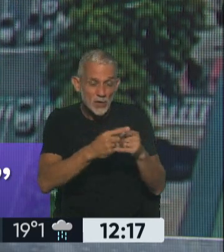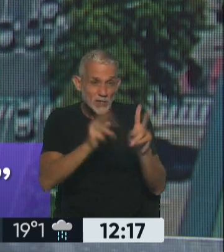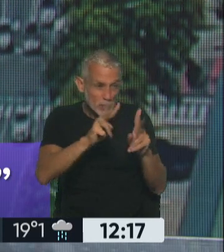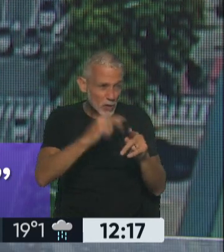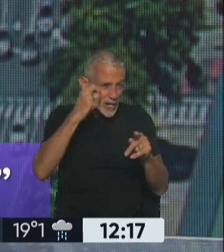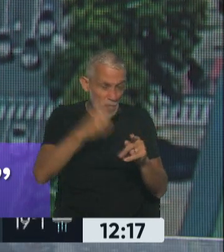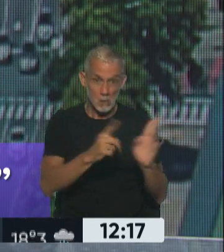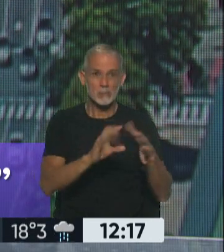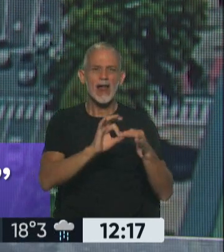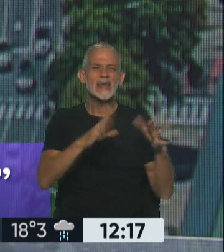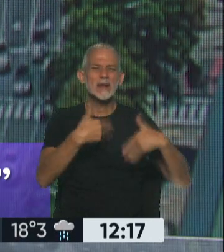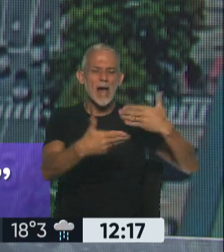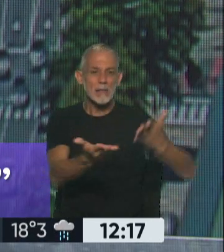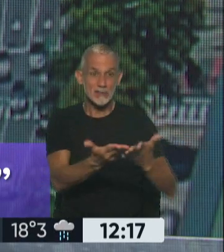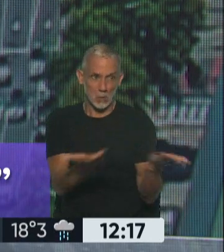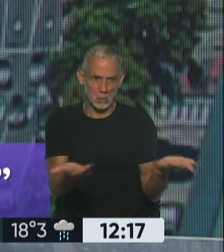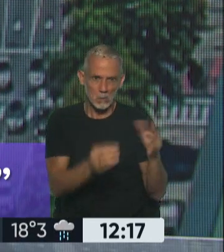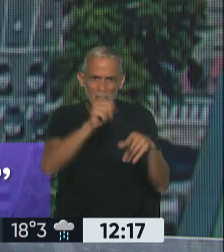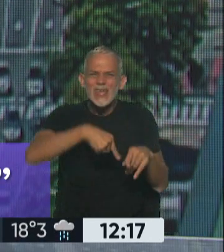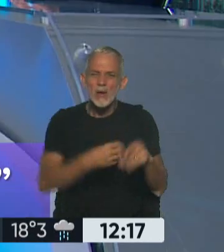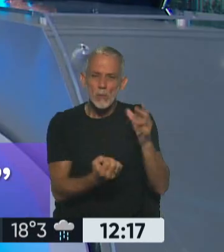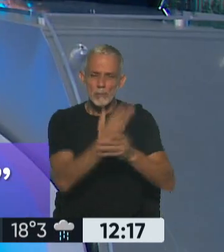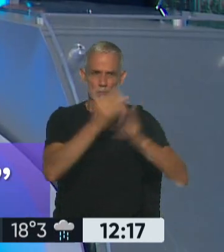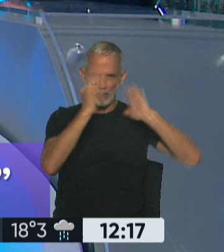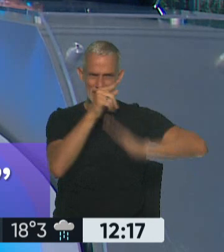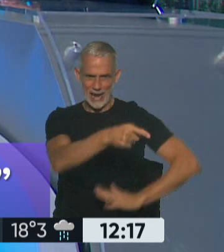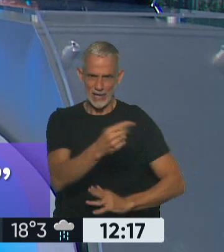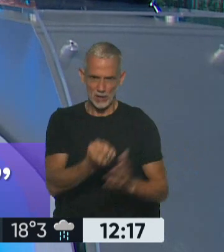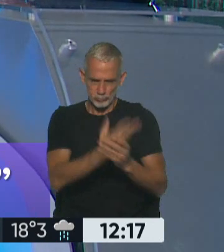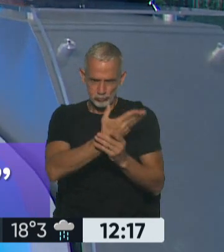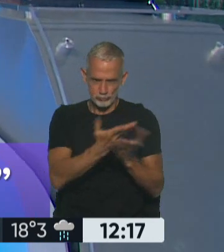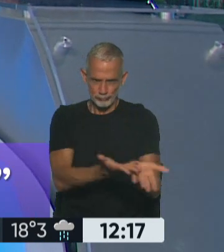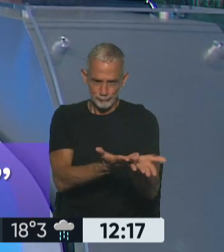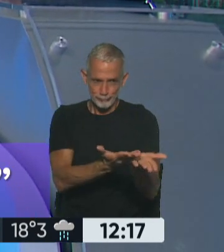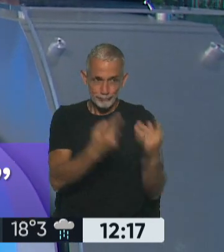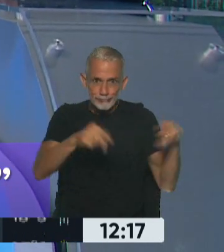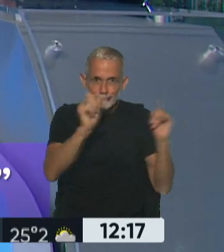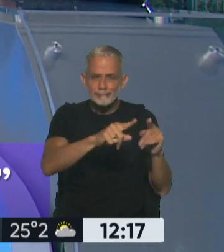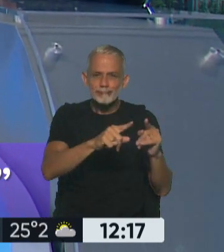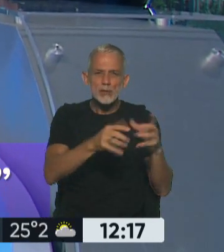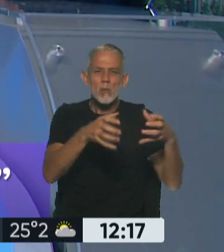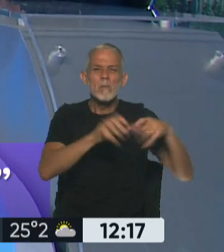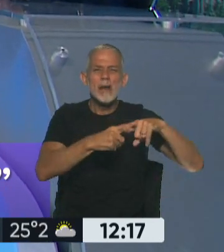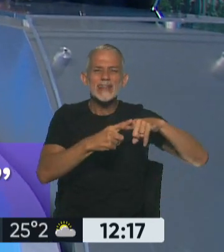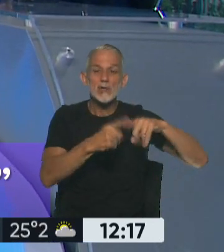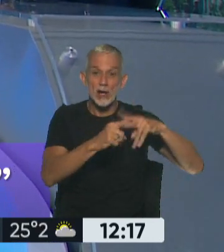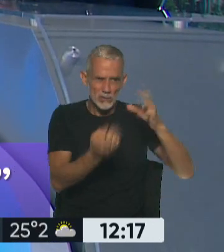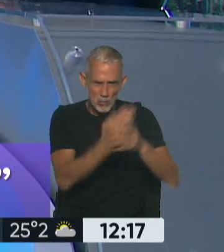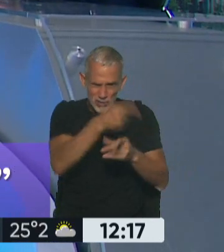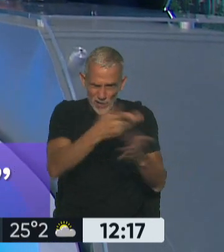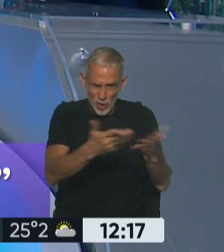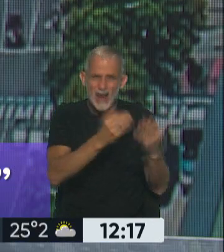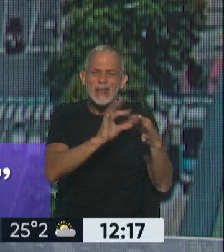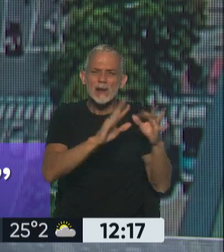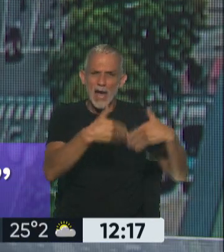Libertad Avanza es una creación del propio Javier Milei, es un instrumento, es un partido instrumento, una herramienta para llegar